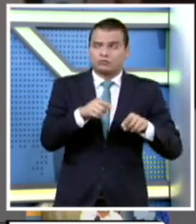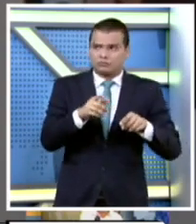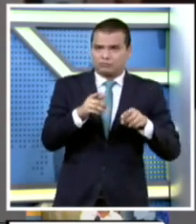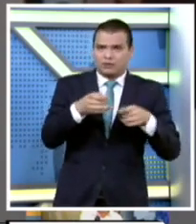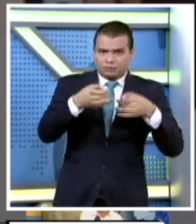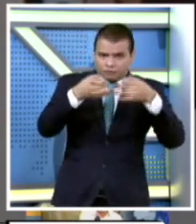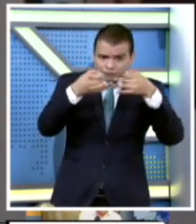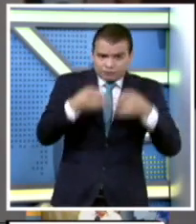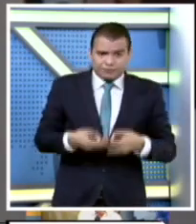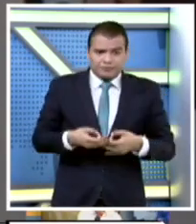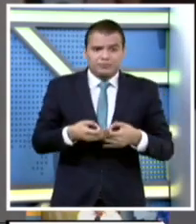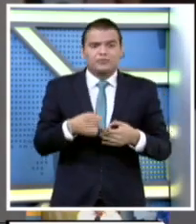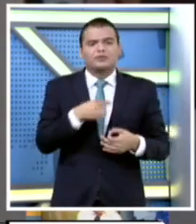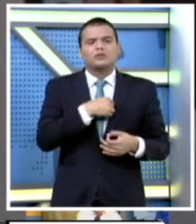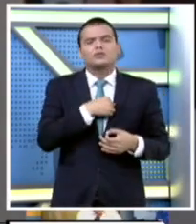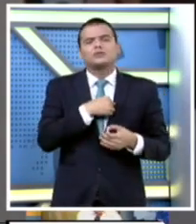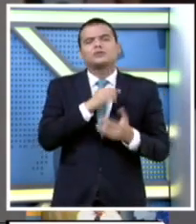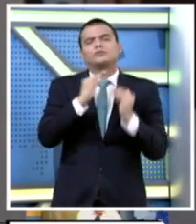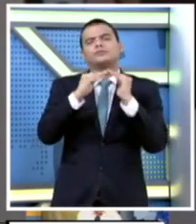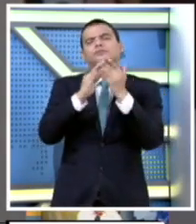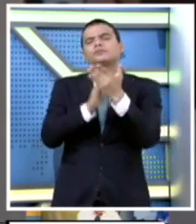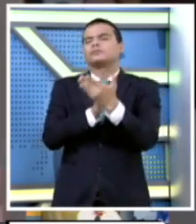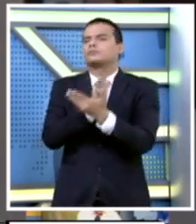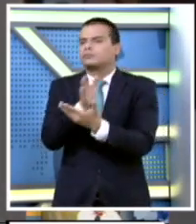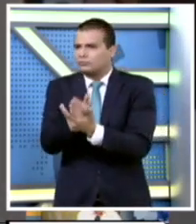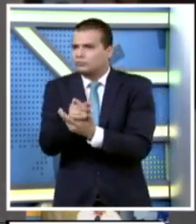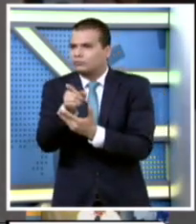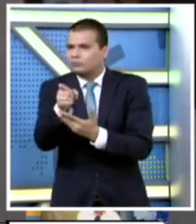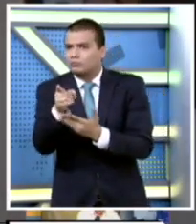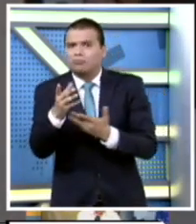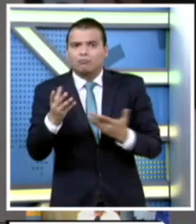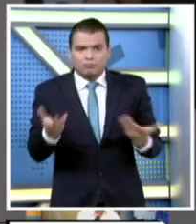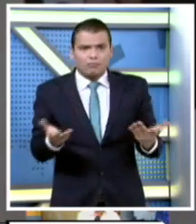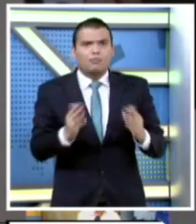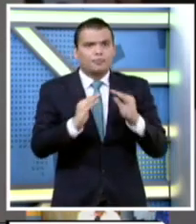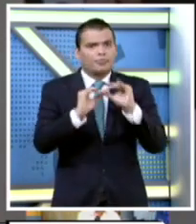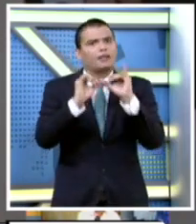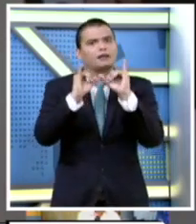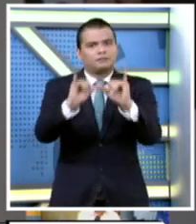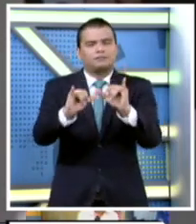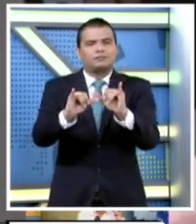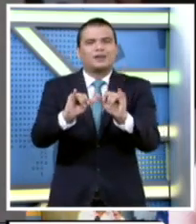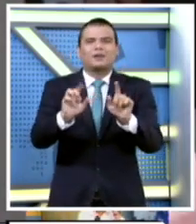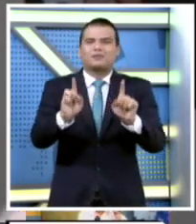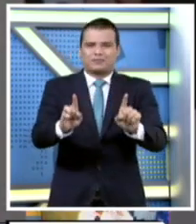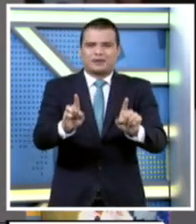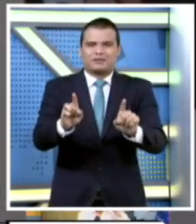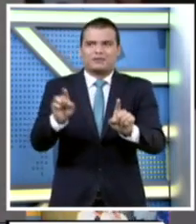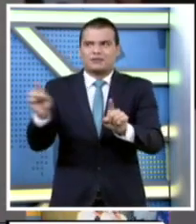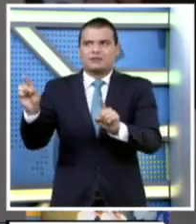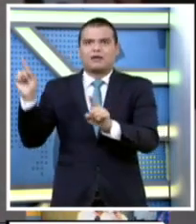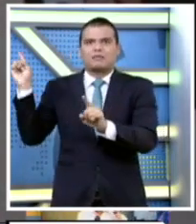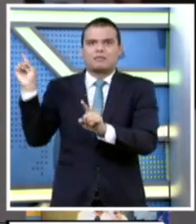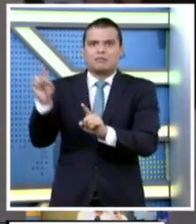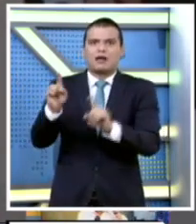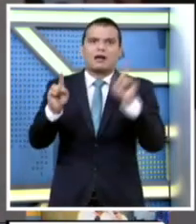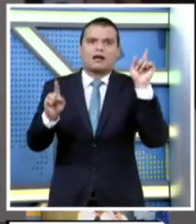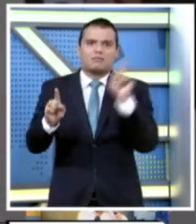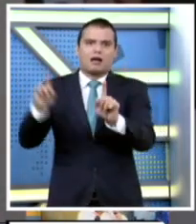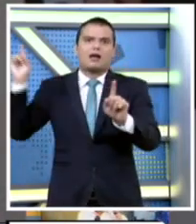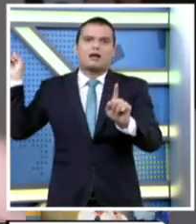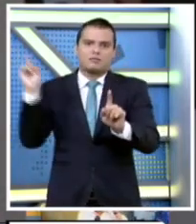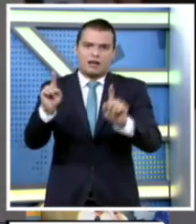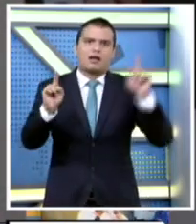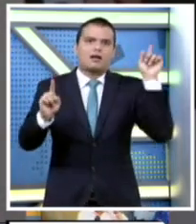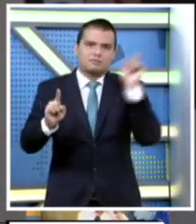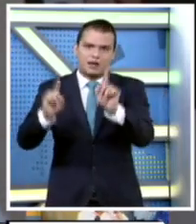sorpresas donde hemos visitado el hogar, el paciente está debidamente aislado y lo que hay es un movimiento de en la casa.